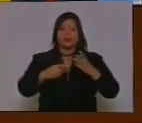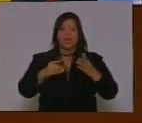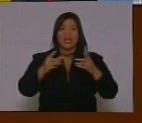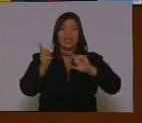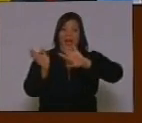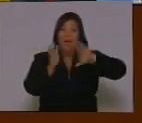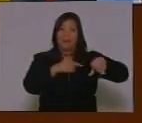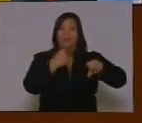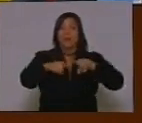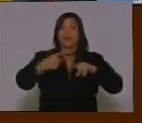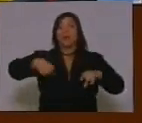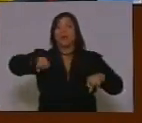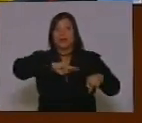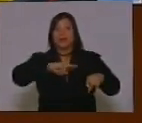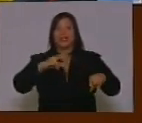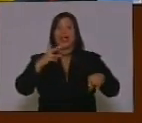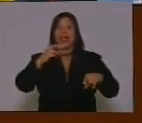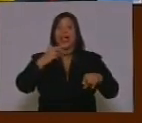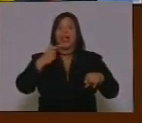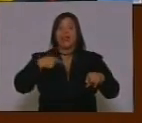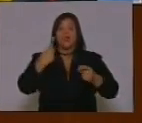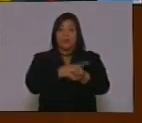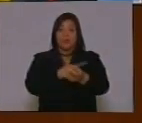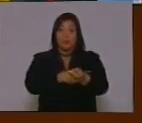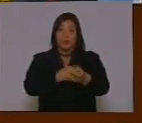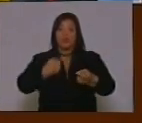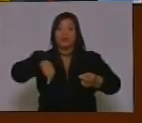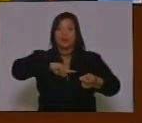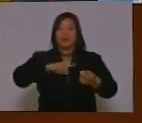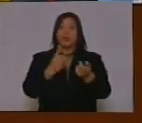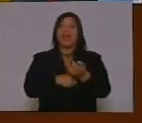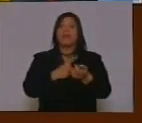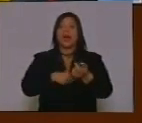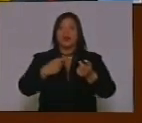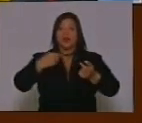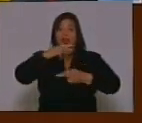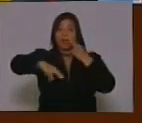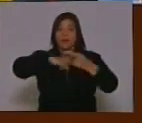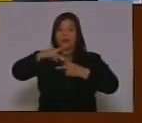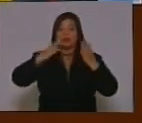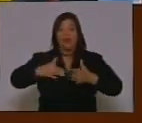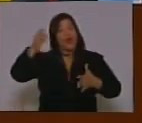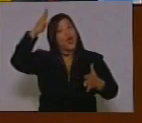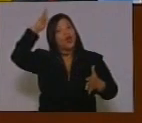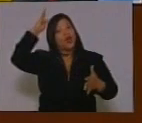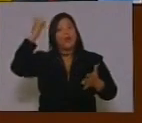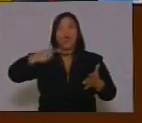nuestros, entre esos Robert Serra y, por supuesto,